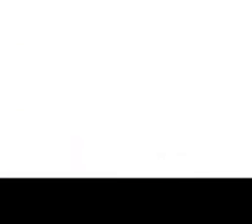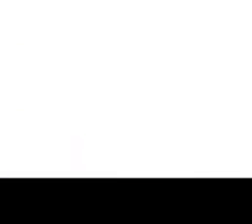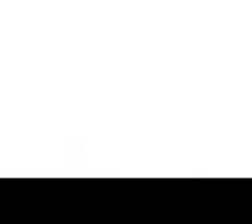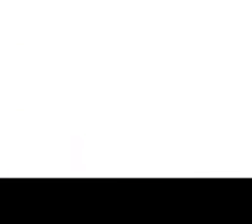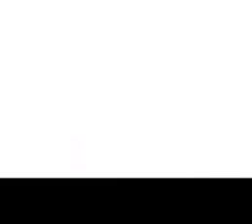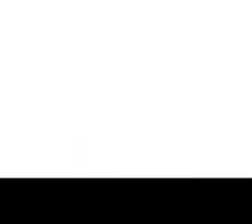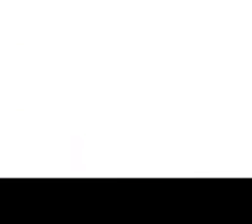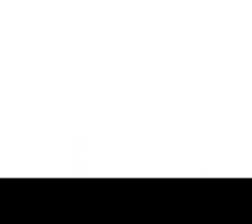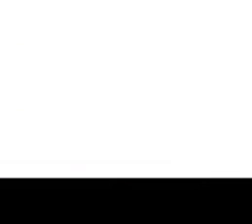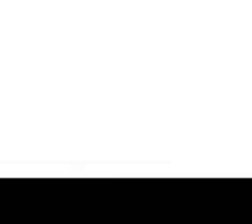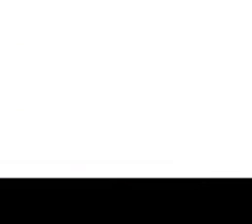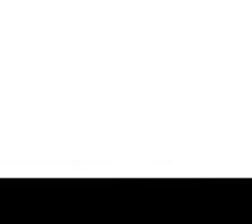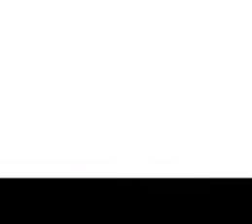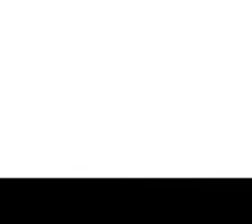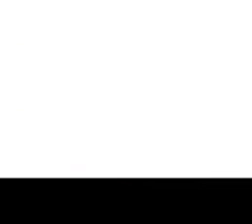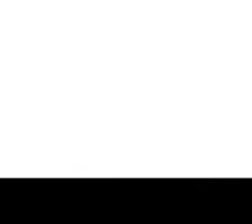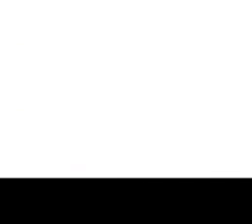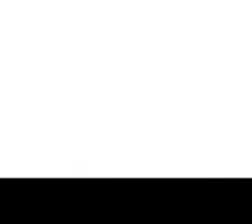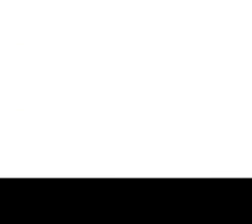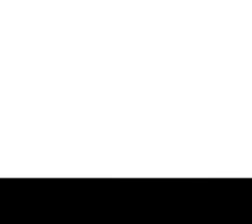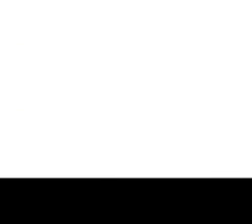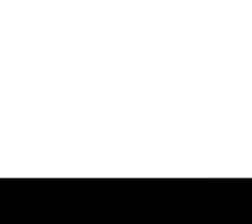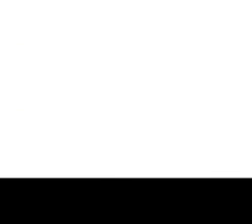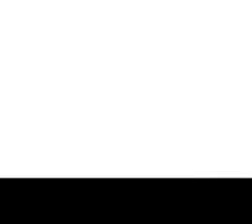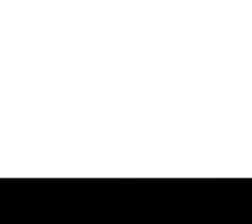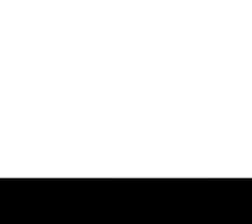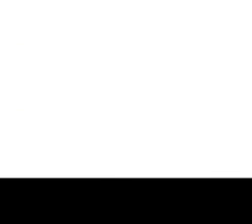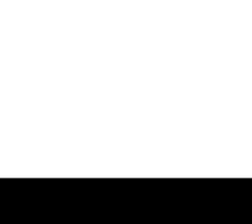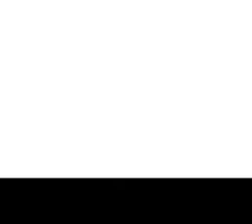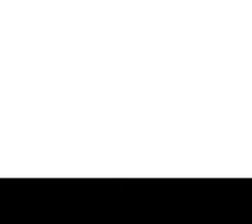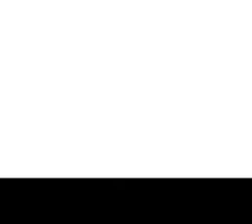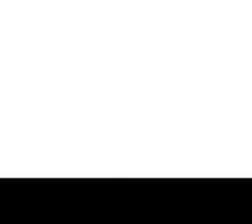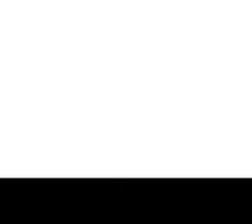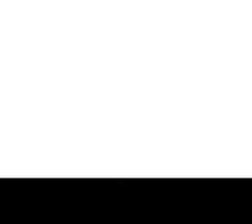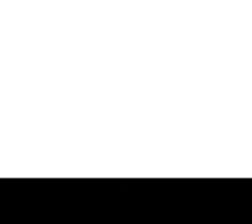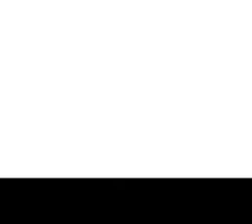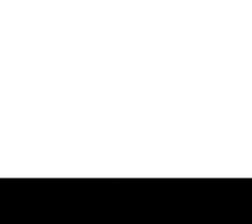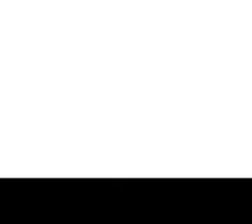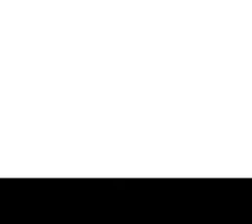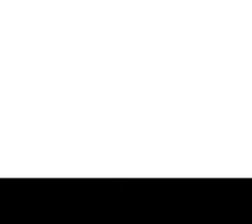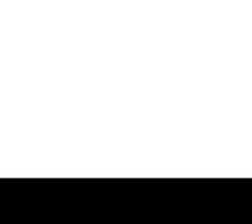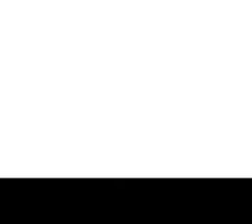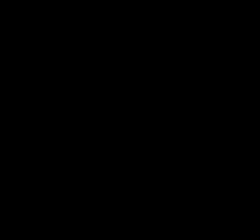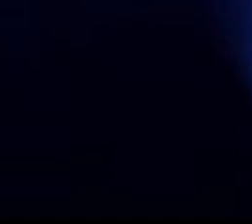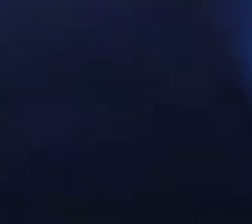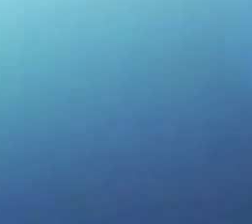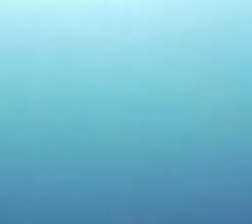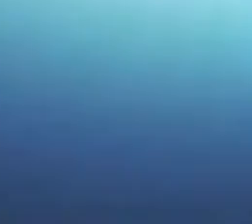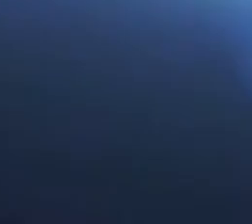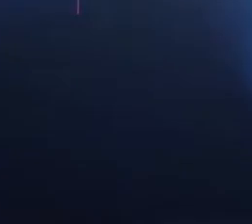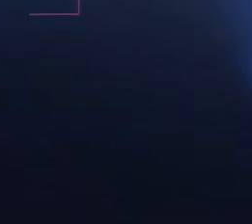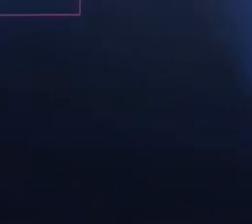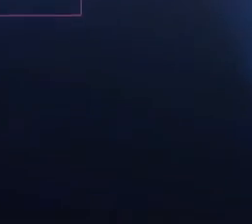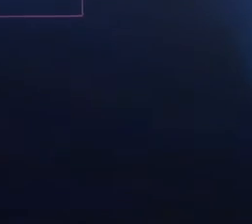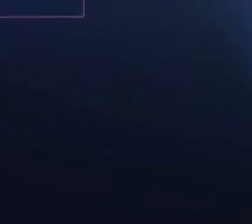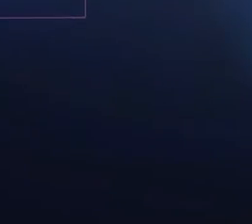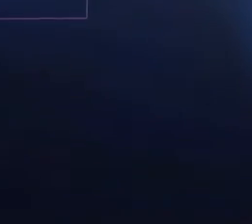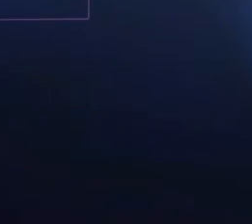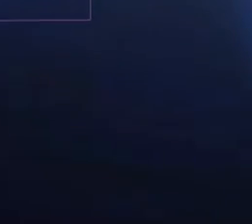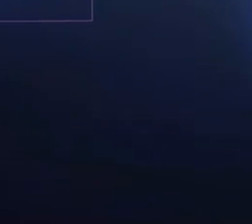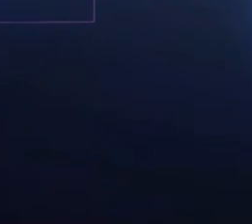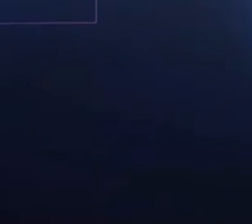espera. En tu boca miel rosada, cuando estás en mi enramada, hay un cali.